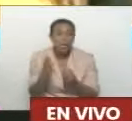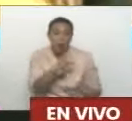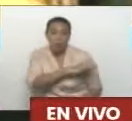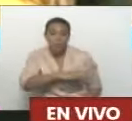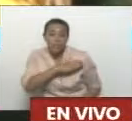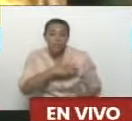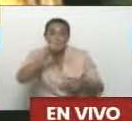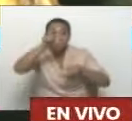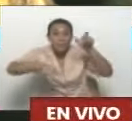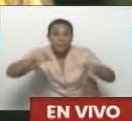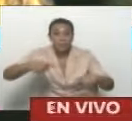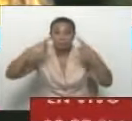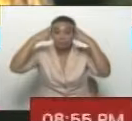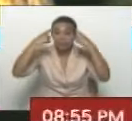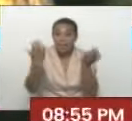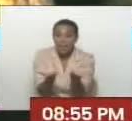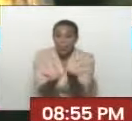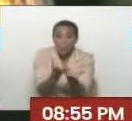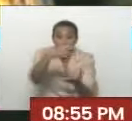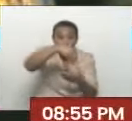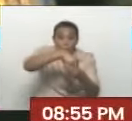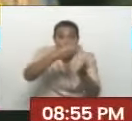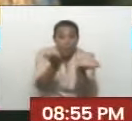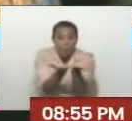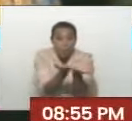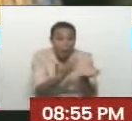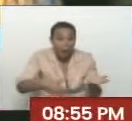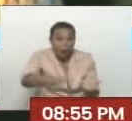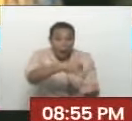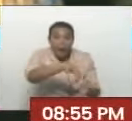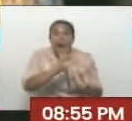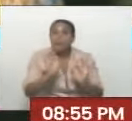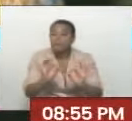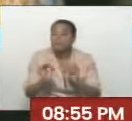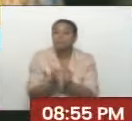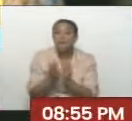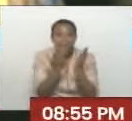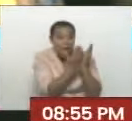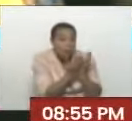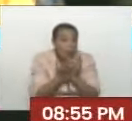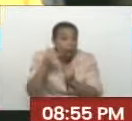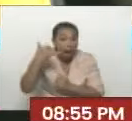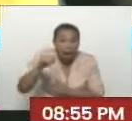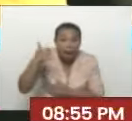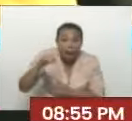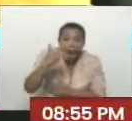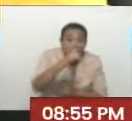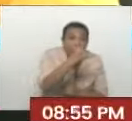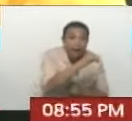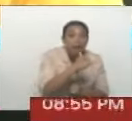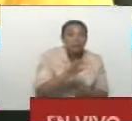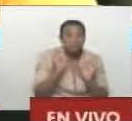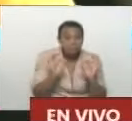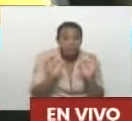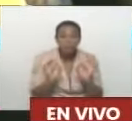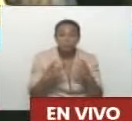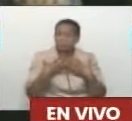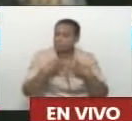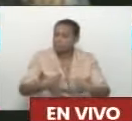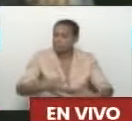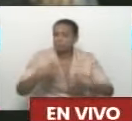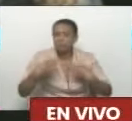mucho talento en las escuelas, y bueno, nos ponemos a la orden precisamente de esta